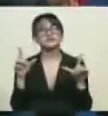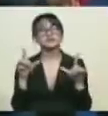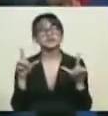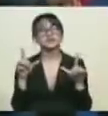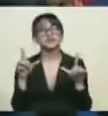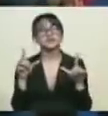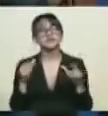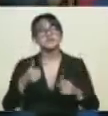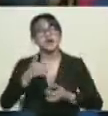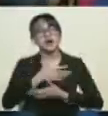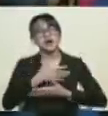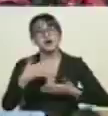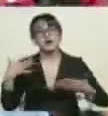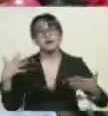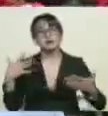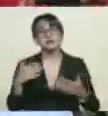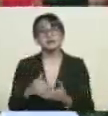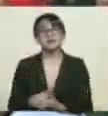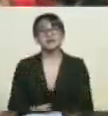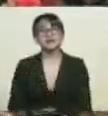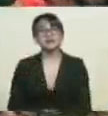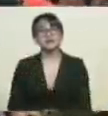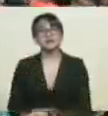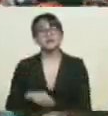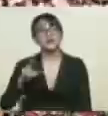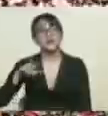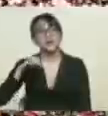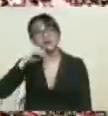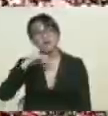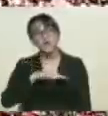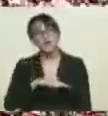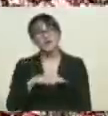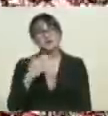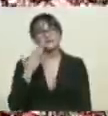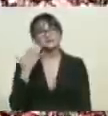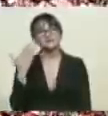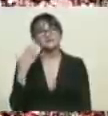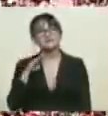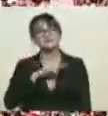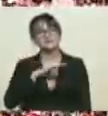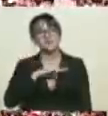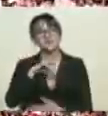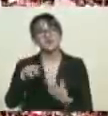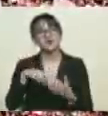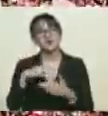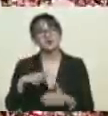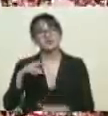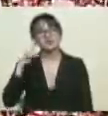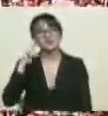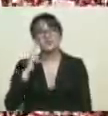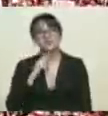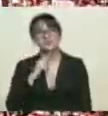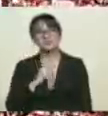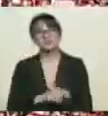acto más grande que hayamos hecho jamás en coro por parte de la revolución bolivariana.